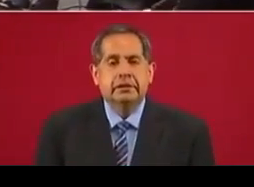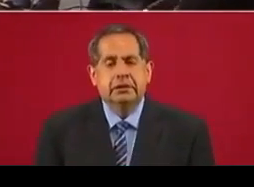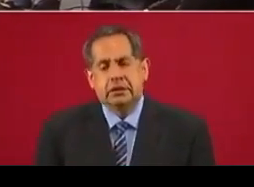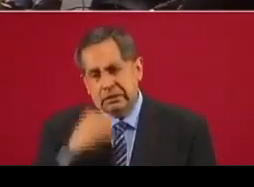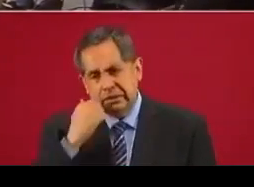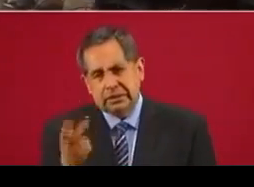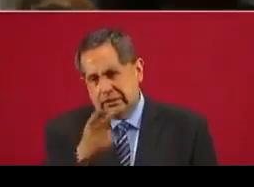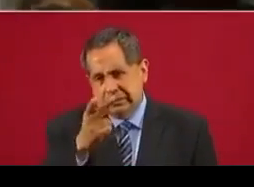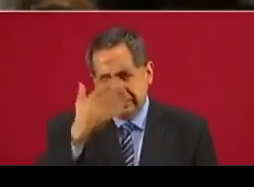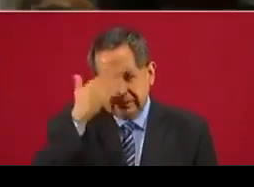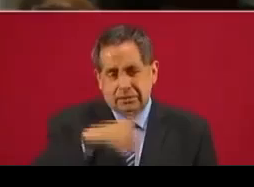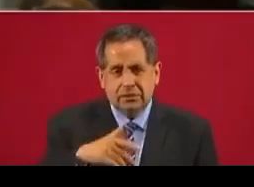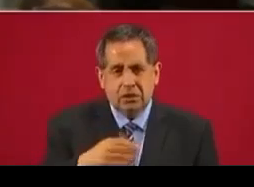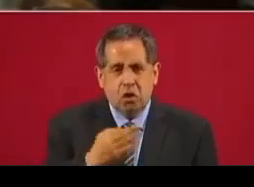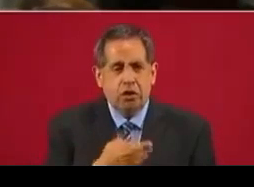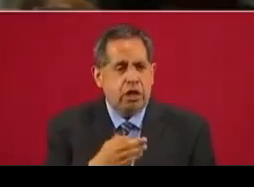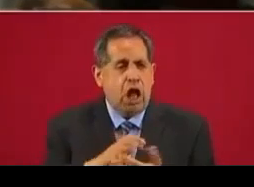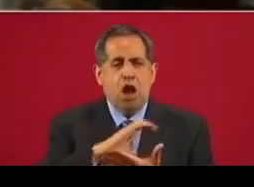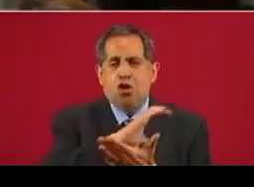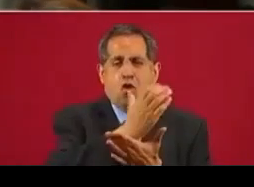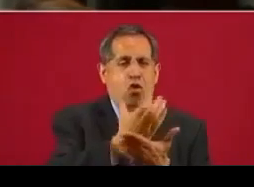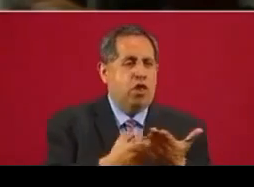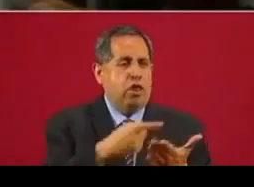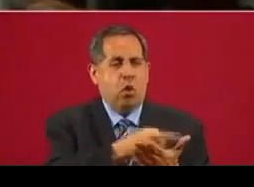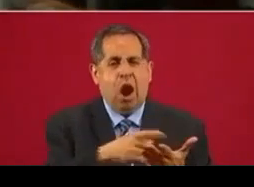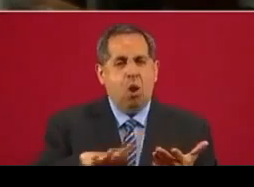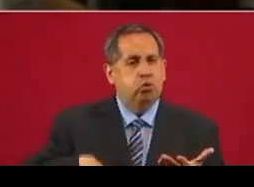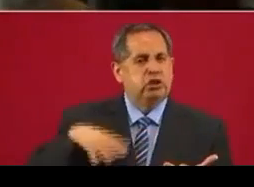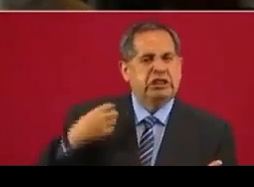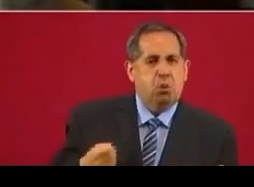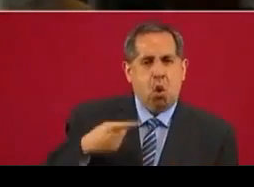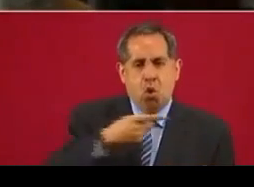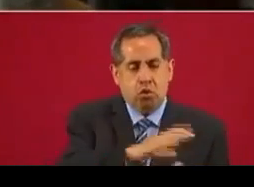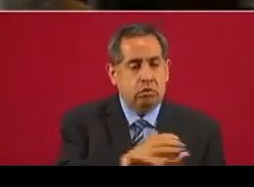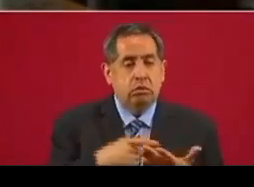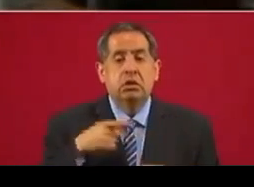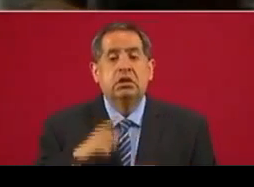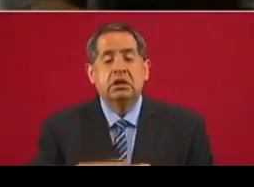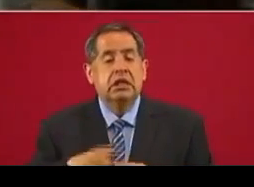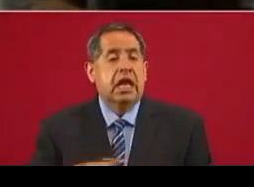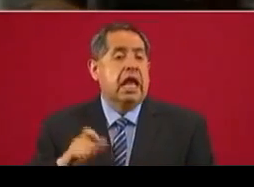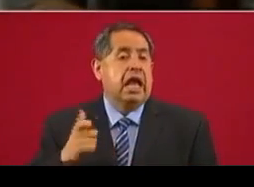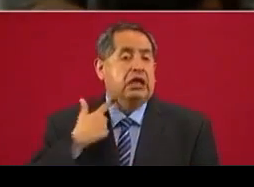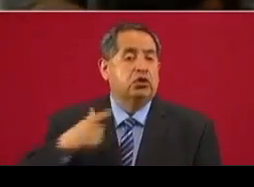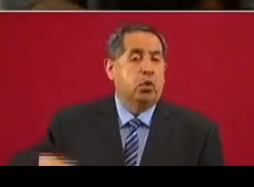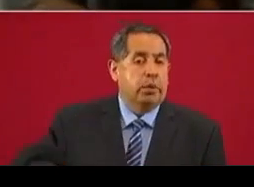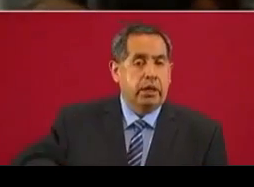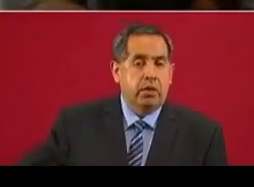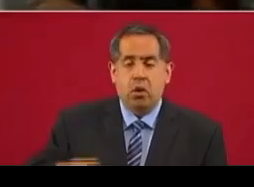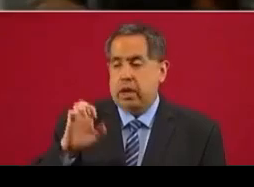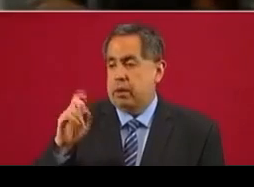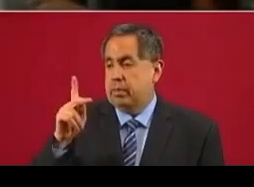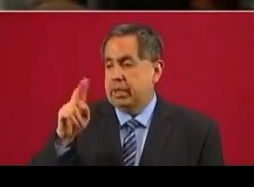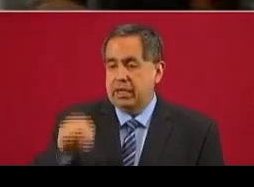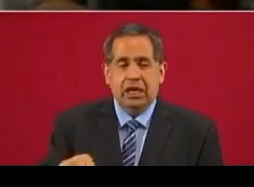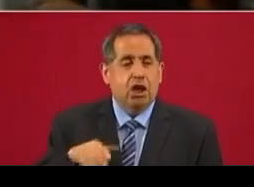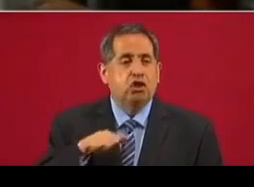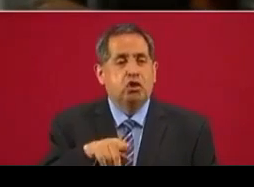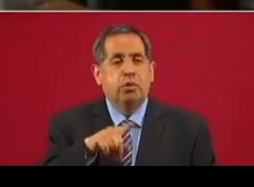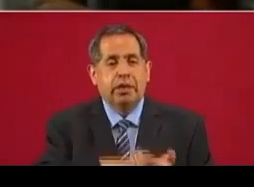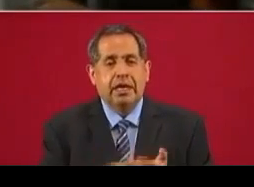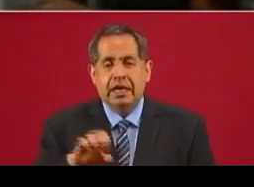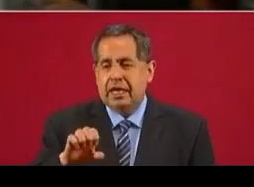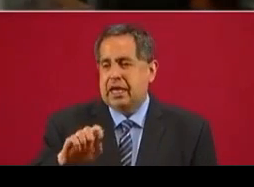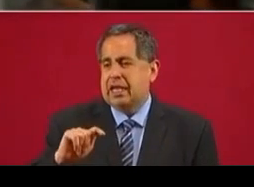este contrato leonino autorizado por el gobierno de peña nieto para etileno 21